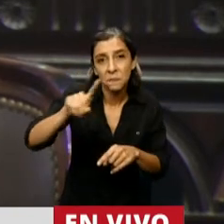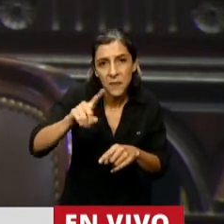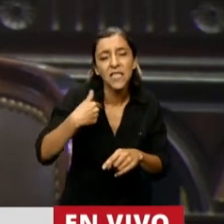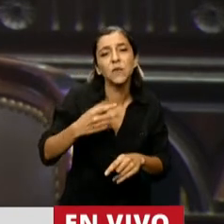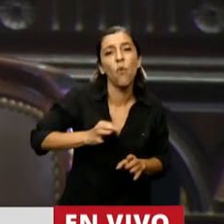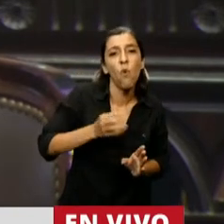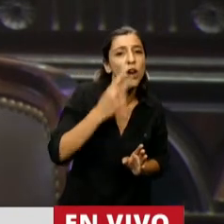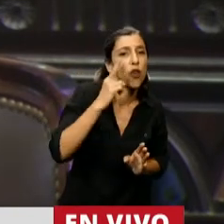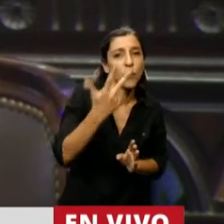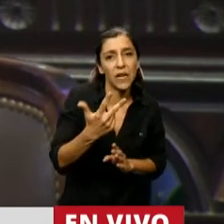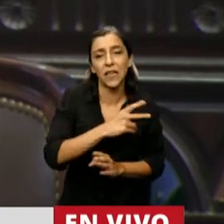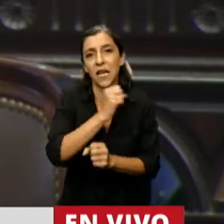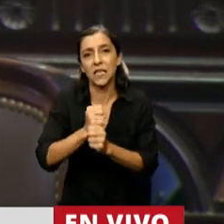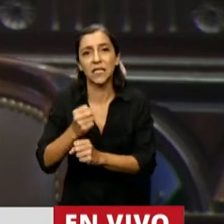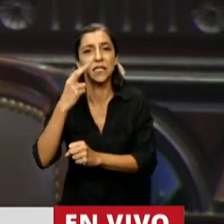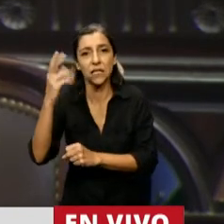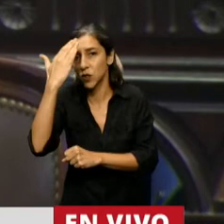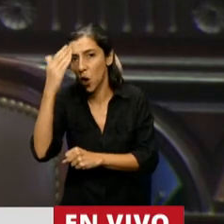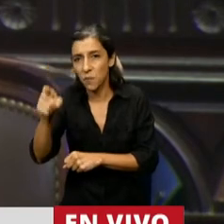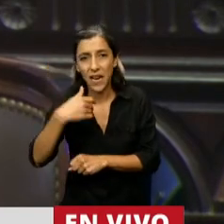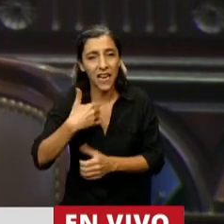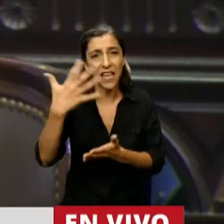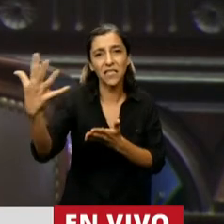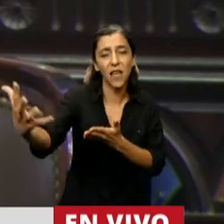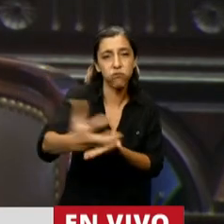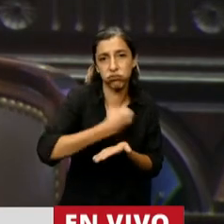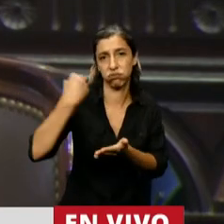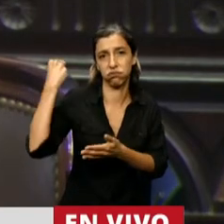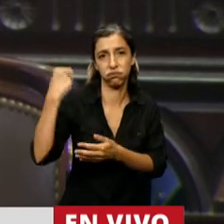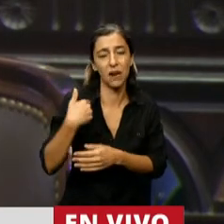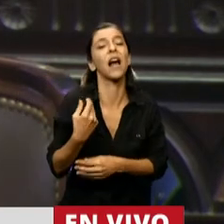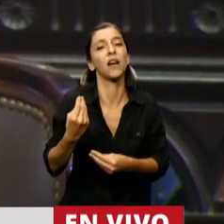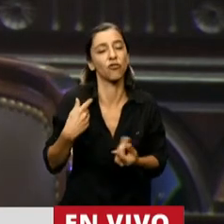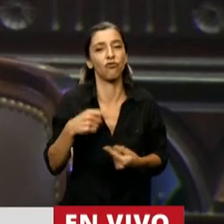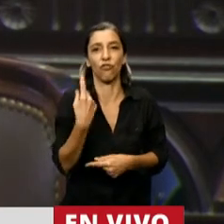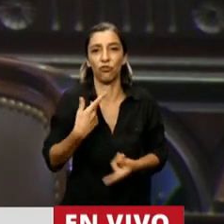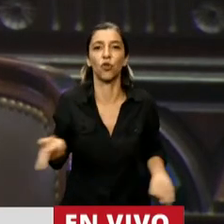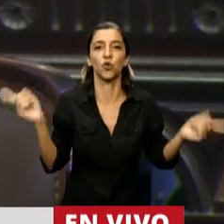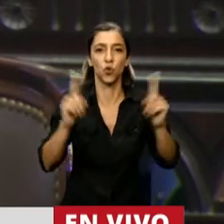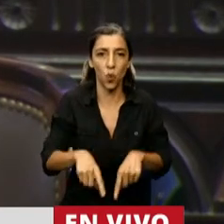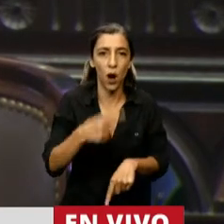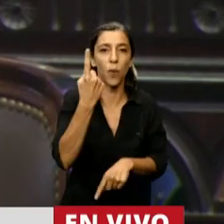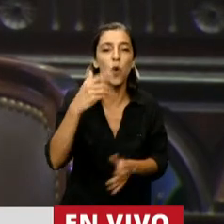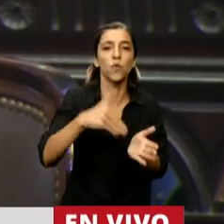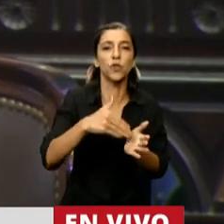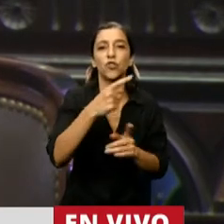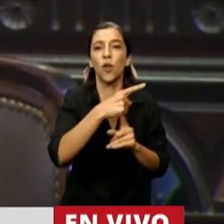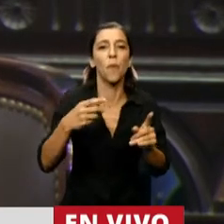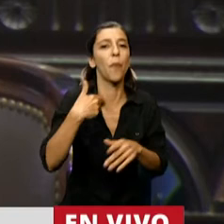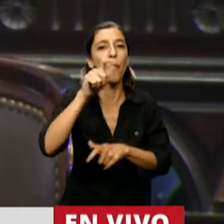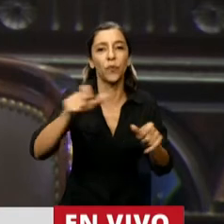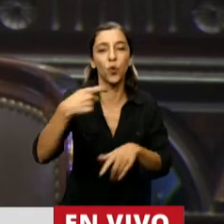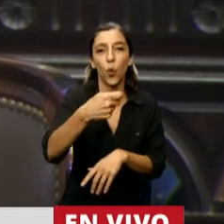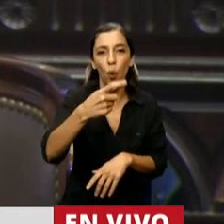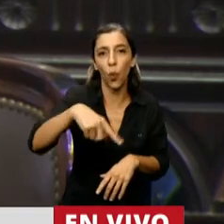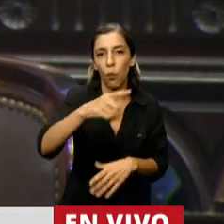2003 al 2015. 1,5 millones de jubilados recuperaron su poder adquisitivo y 550.000 pudieron salir